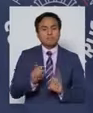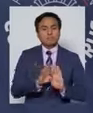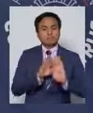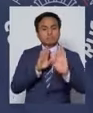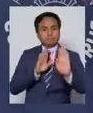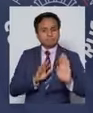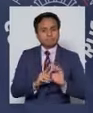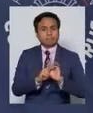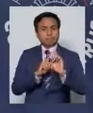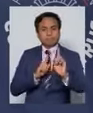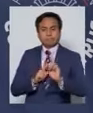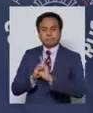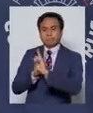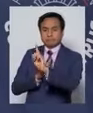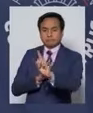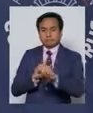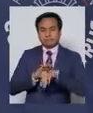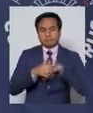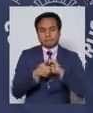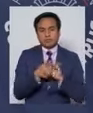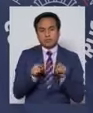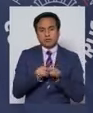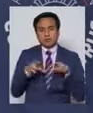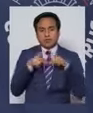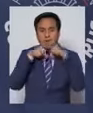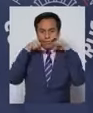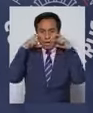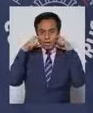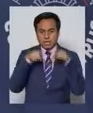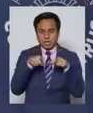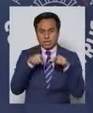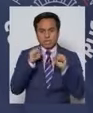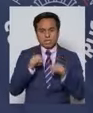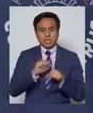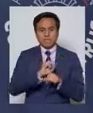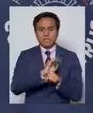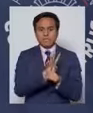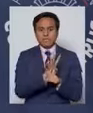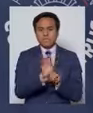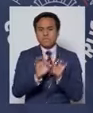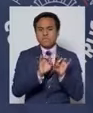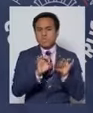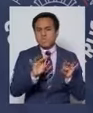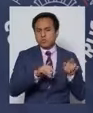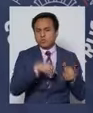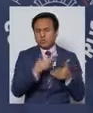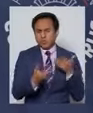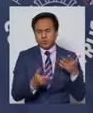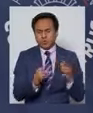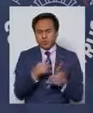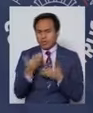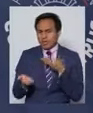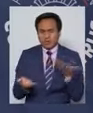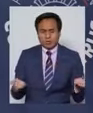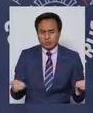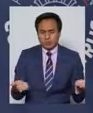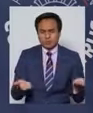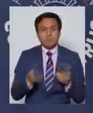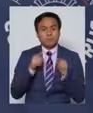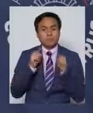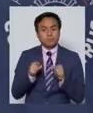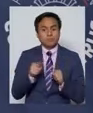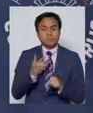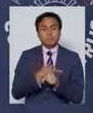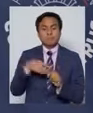mantengan distantes, el lavado de manos, el uso de mascarillas. Este es un virus tremendamente contagioso y es por eso que